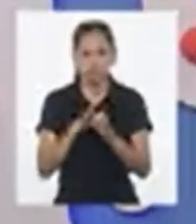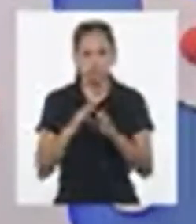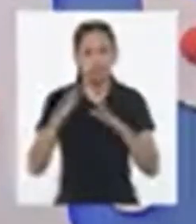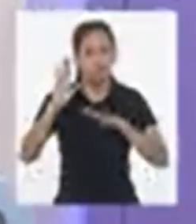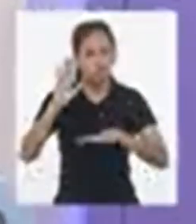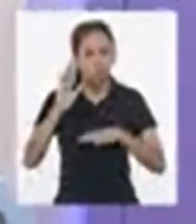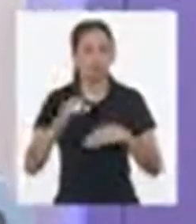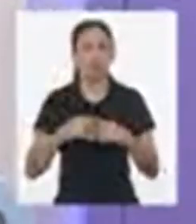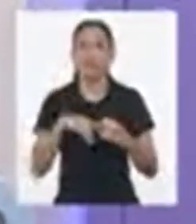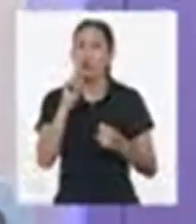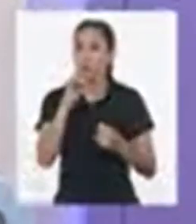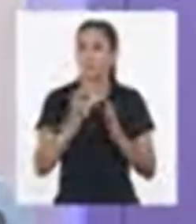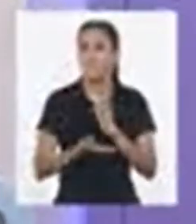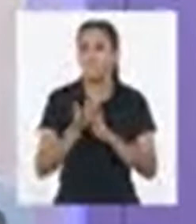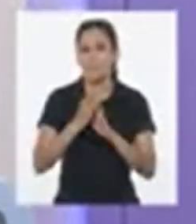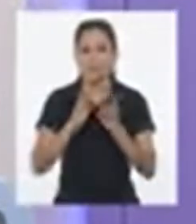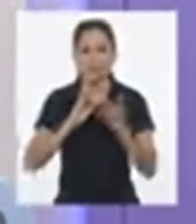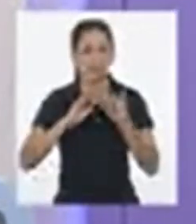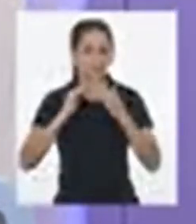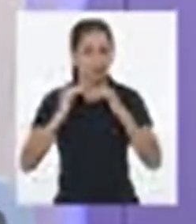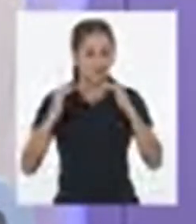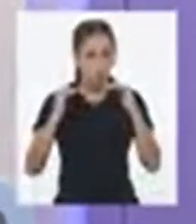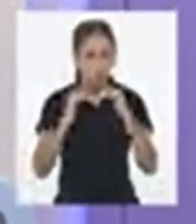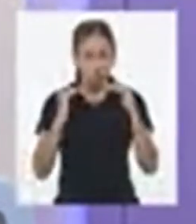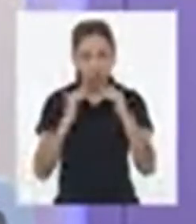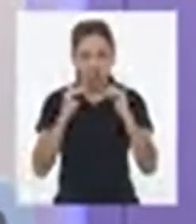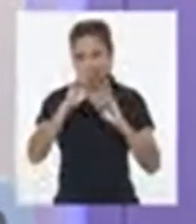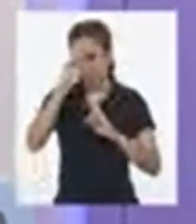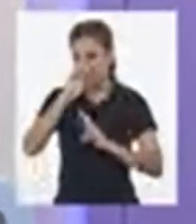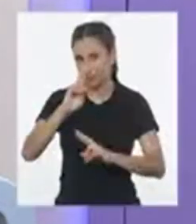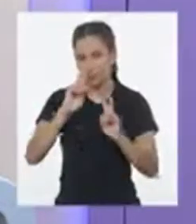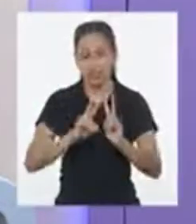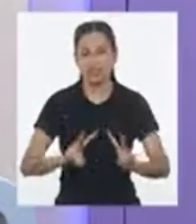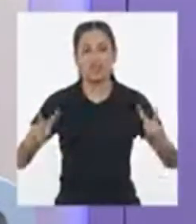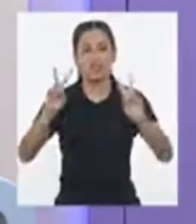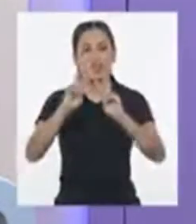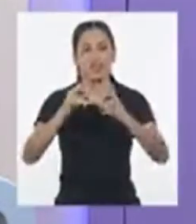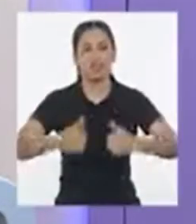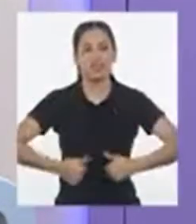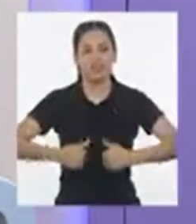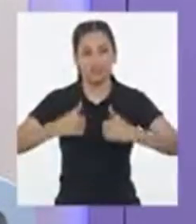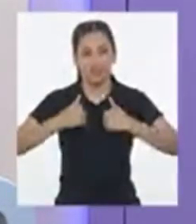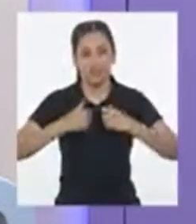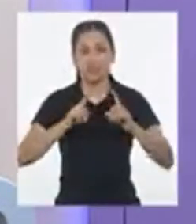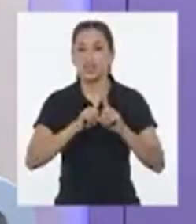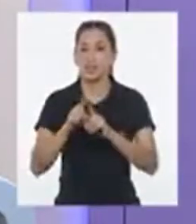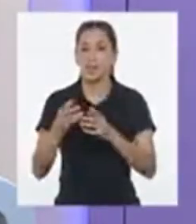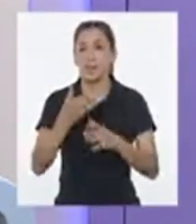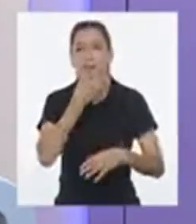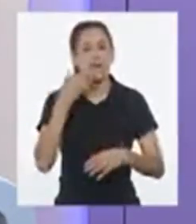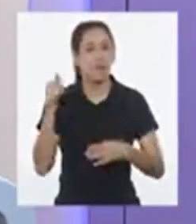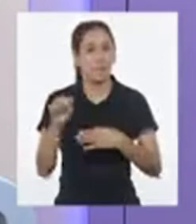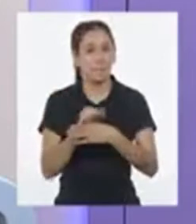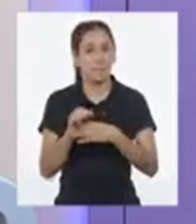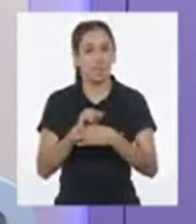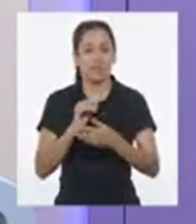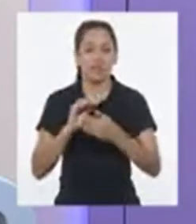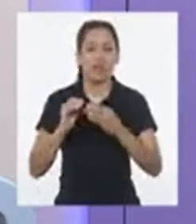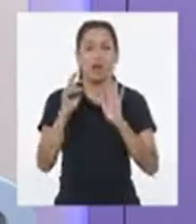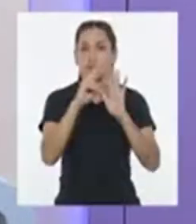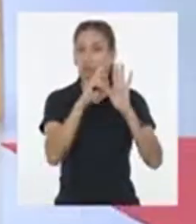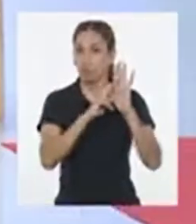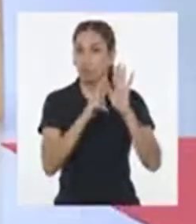sociedad. Una más equitativa, con más respeto y valor a nuestra diversidad y con mejores